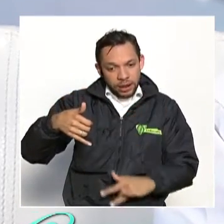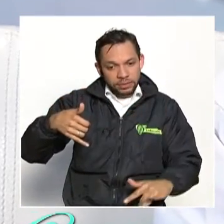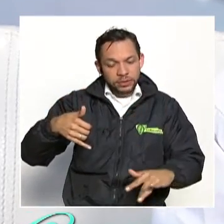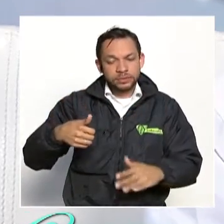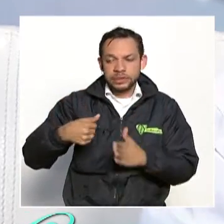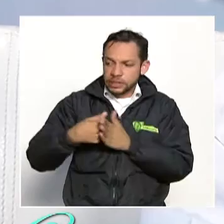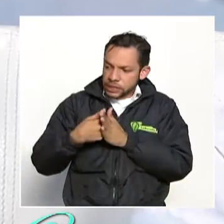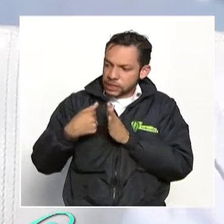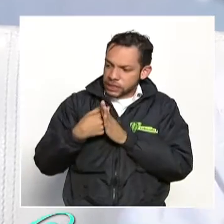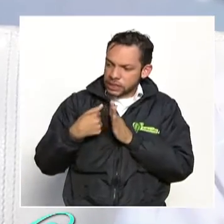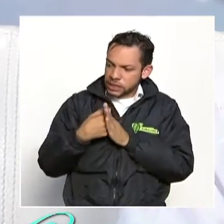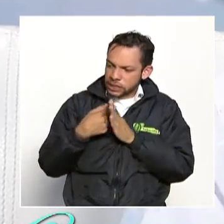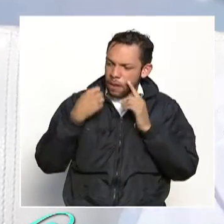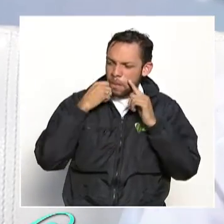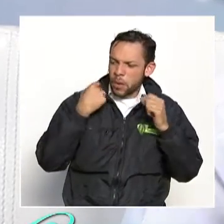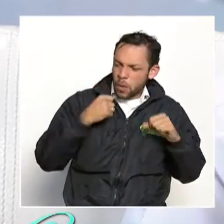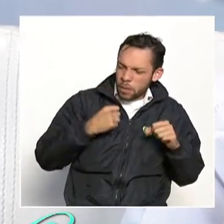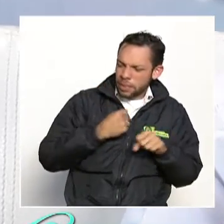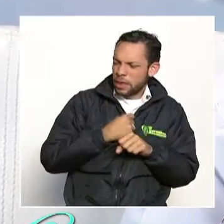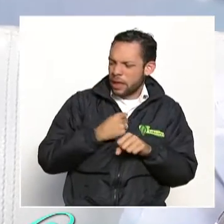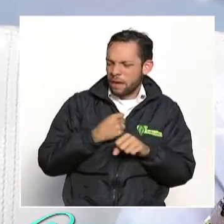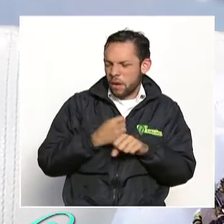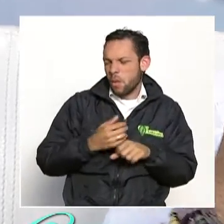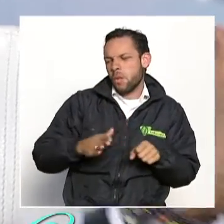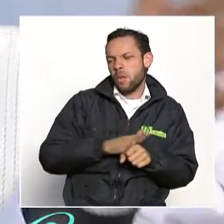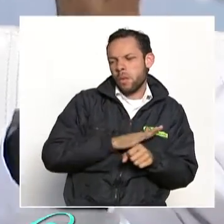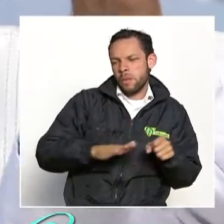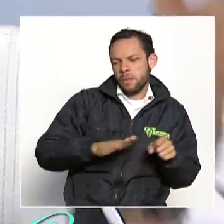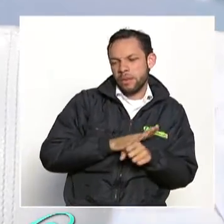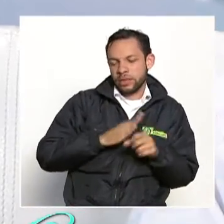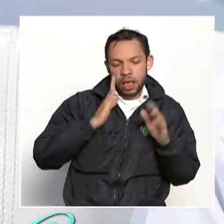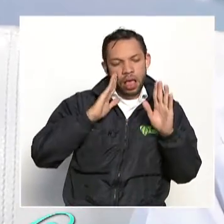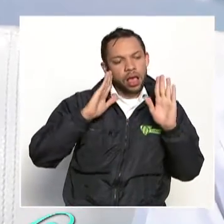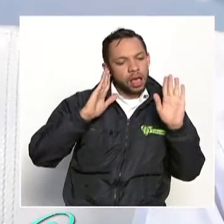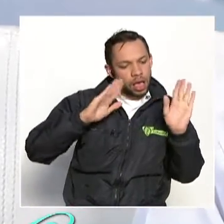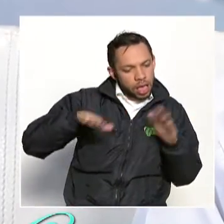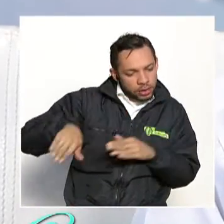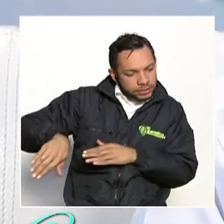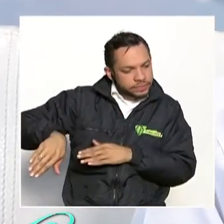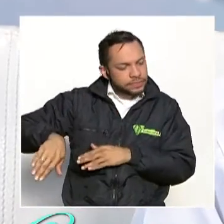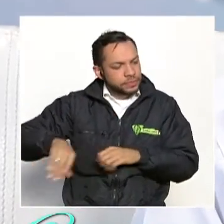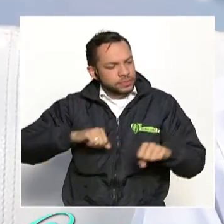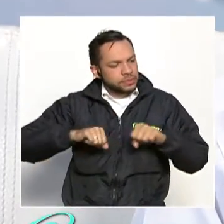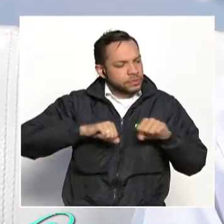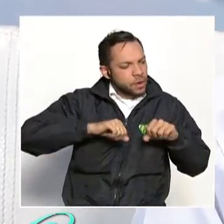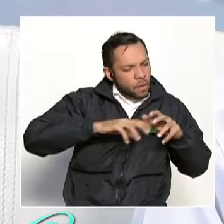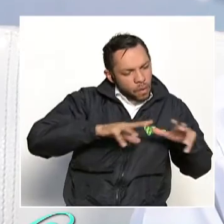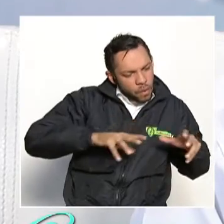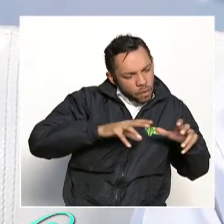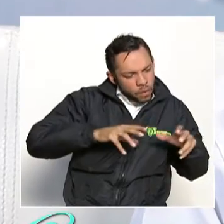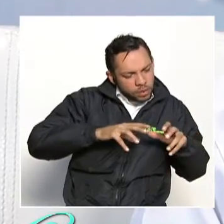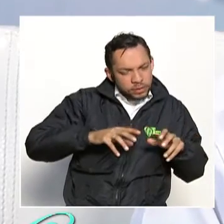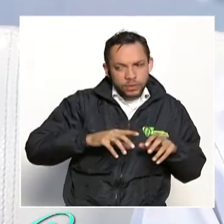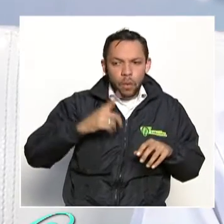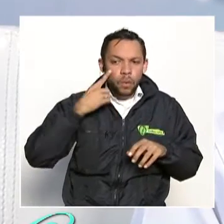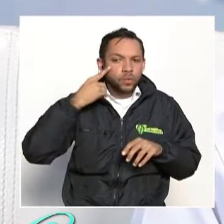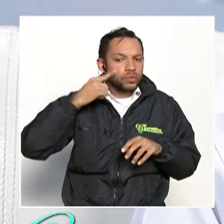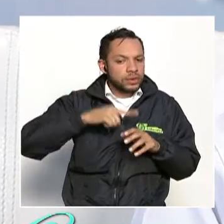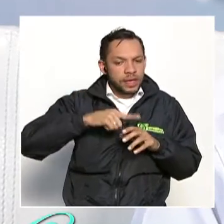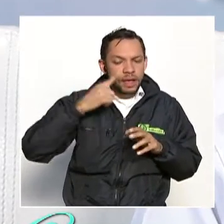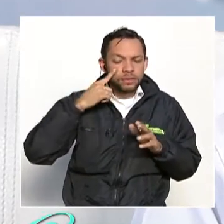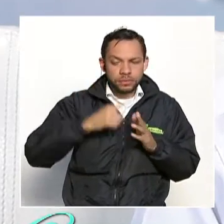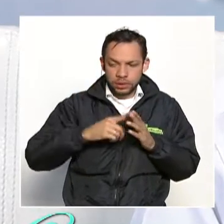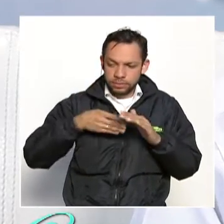me insistía, pero las ocupaciones y demás, uno a veces se distrae con las ocupaciones de la vida. Pero cuando me